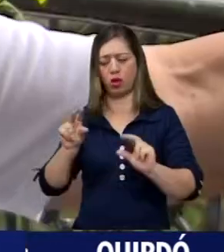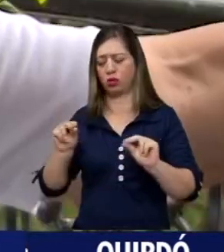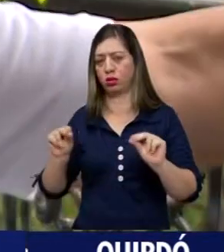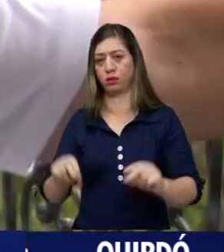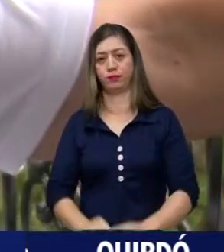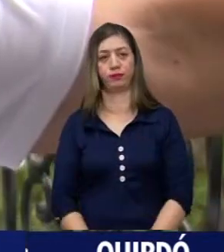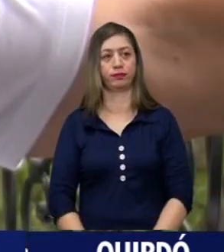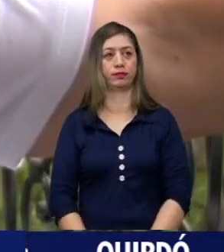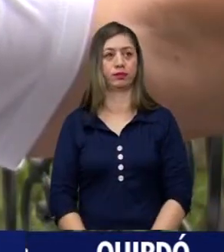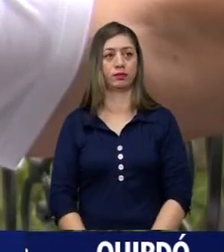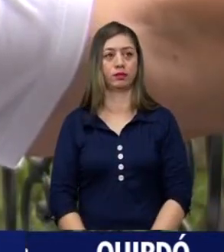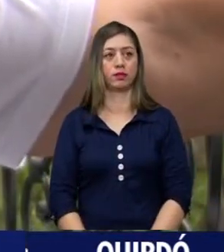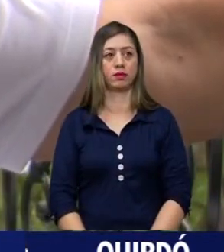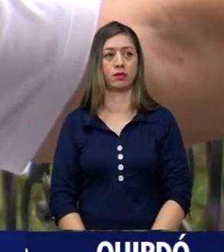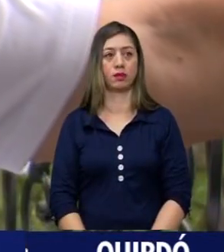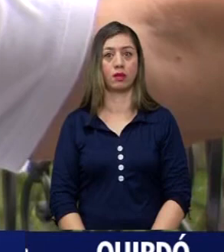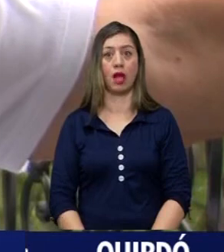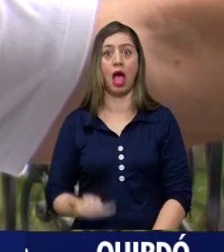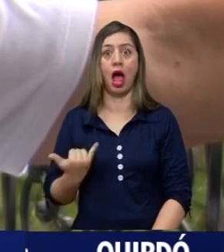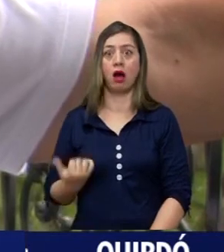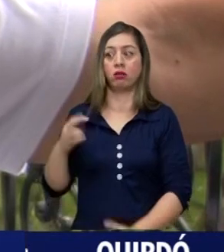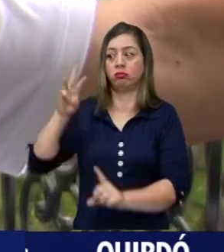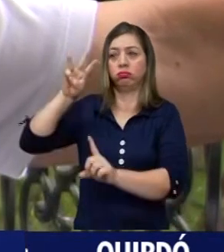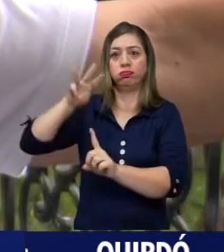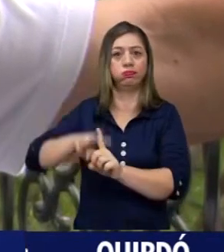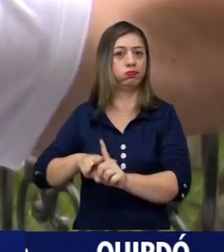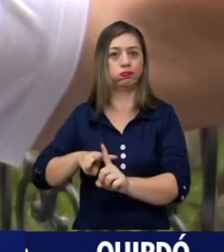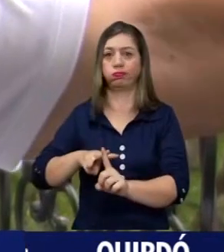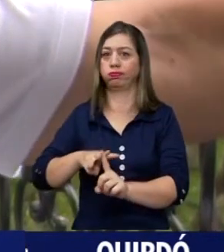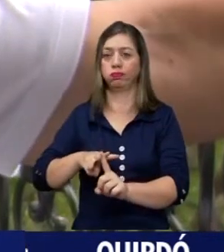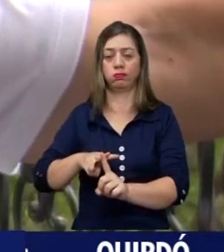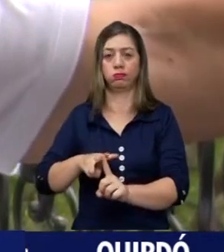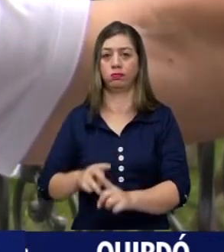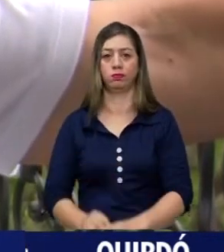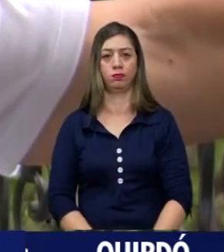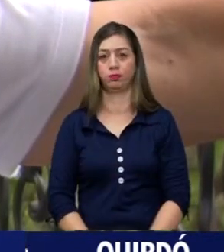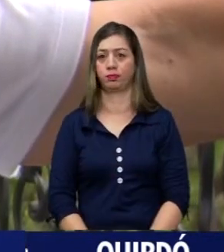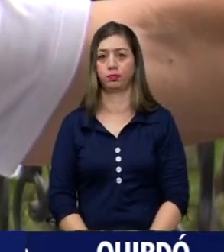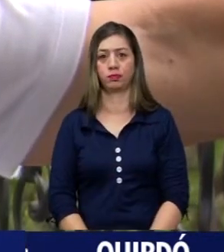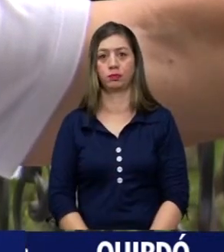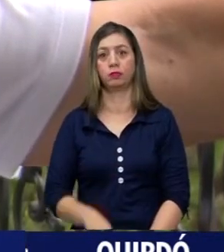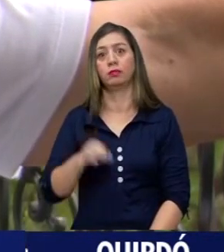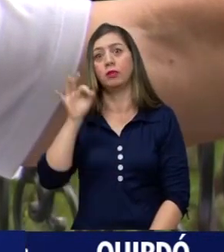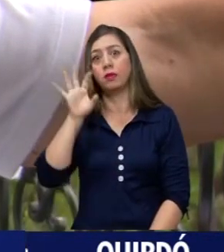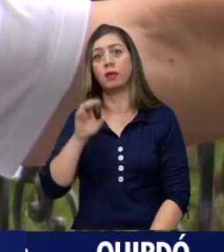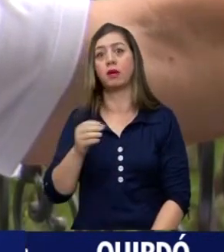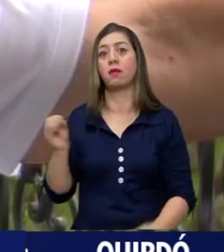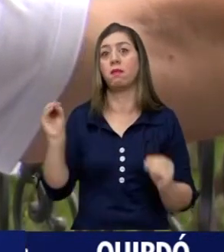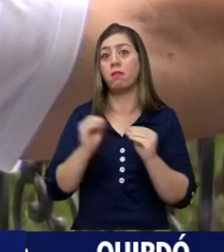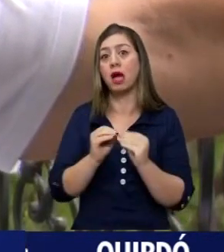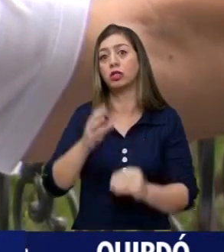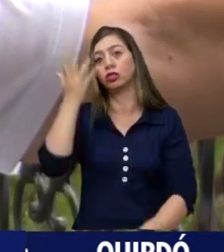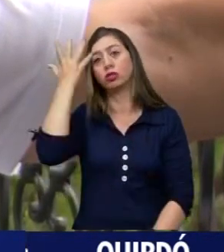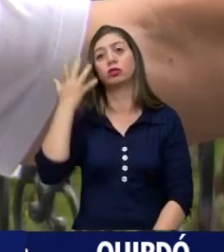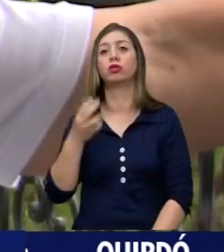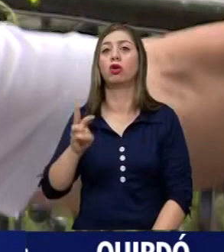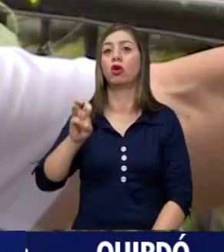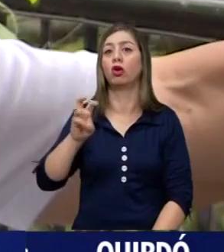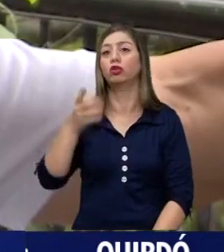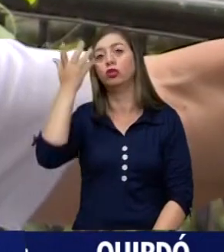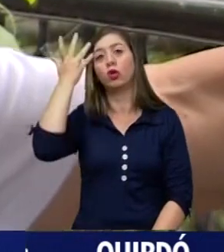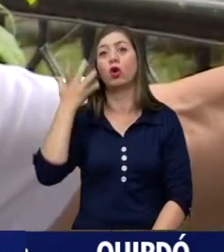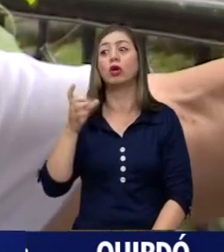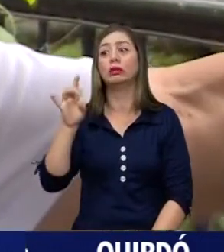ahora de tres meses, sino que es posible que en unos 8 a 15 días nos den